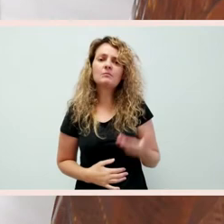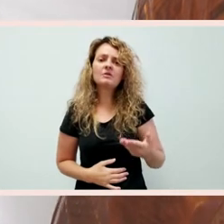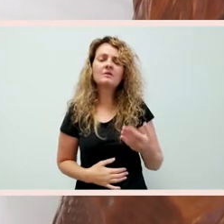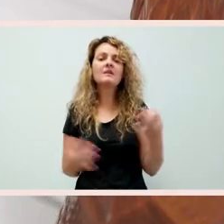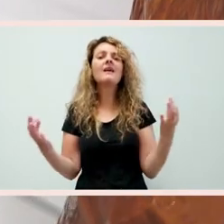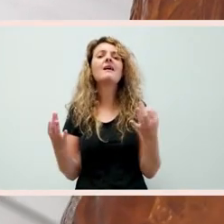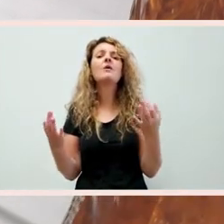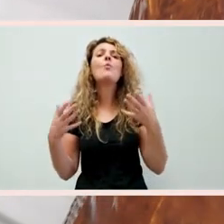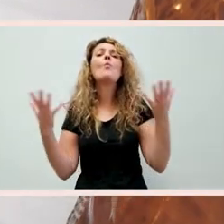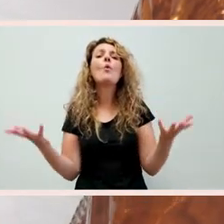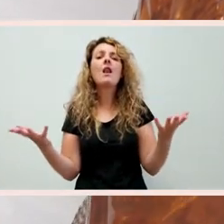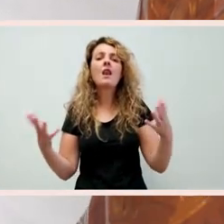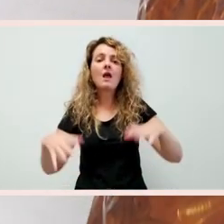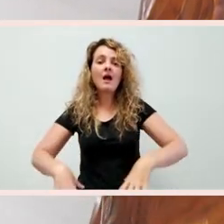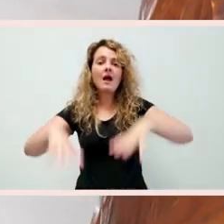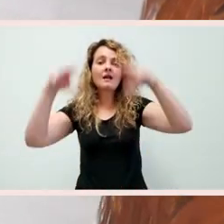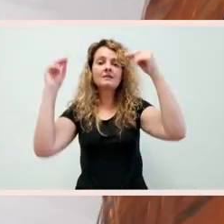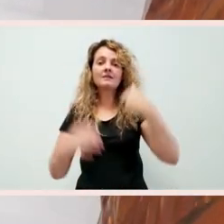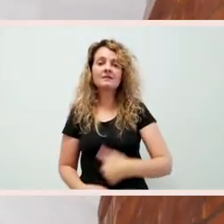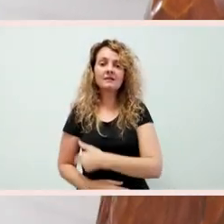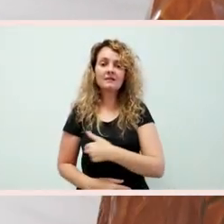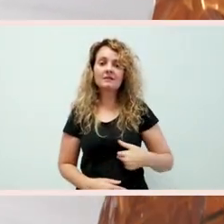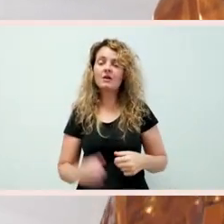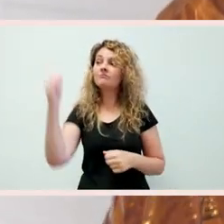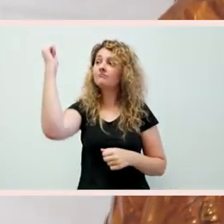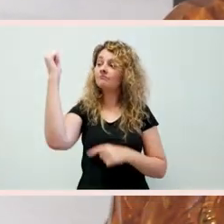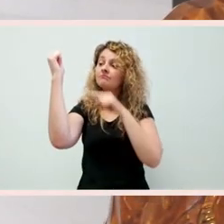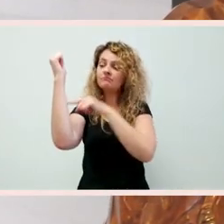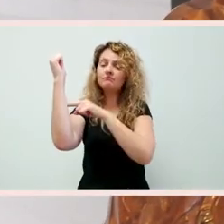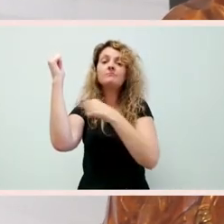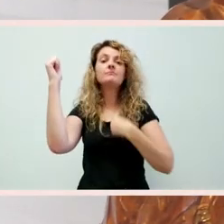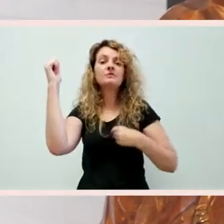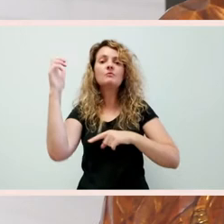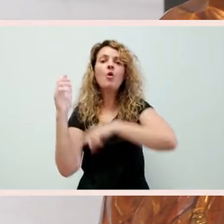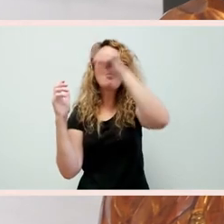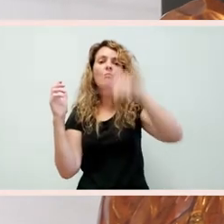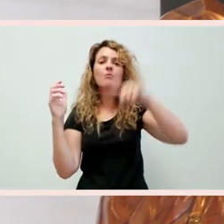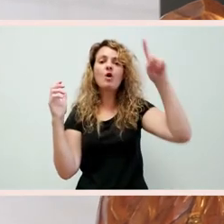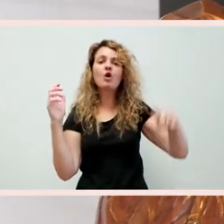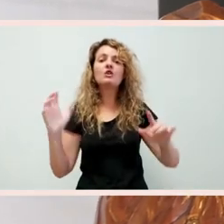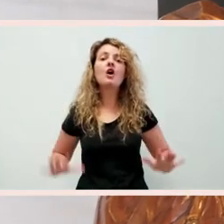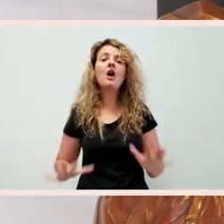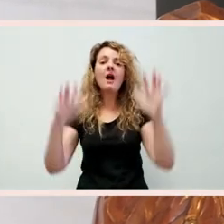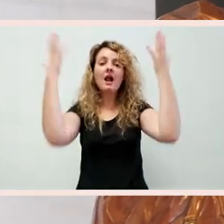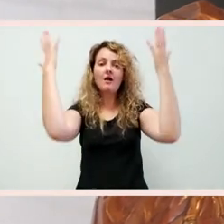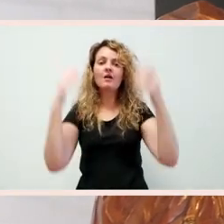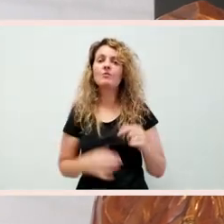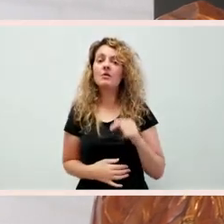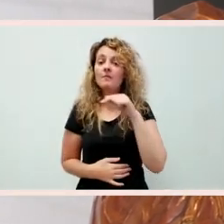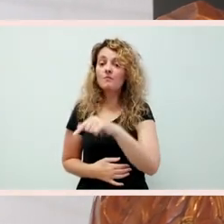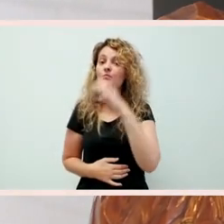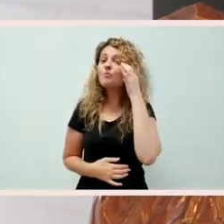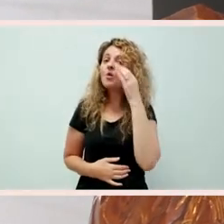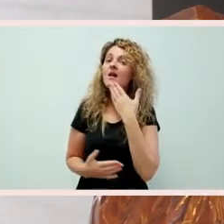Compostela, e esa columna, concretamente, o Pórtico da Gloria. A muller pídelle ao apóstolo con desesperación